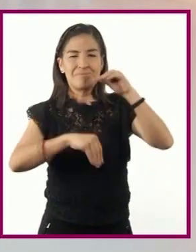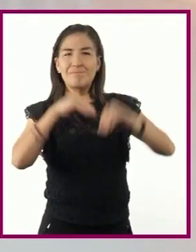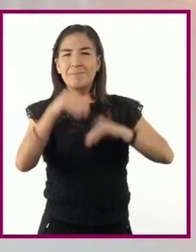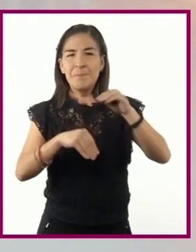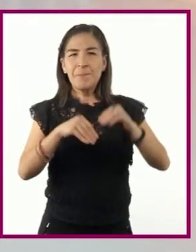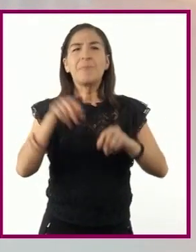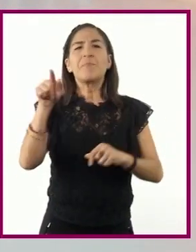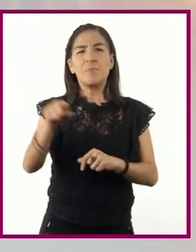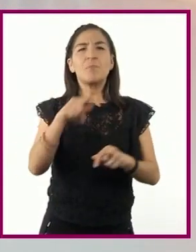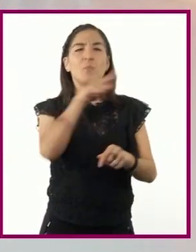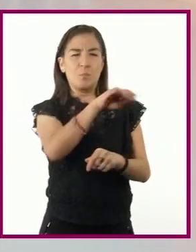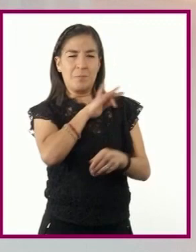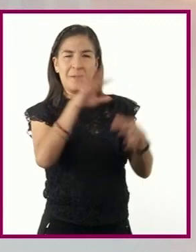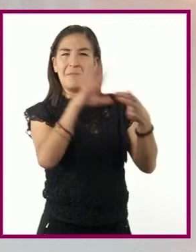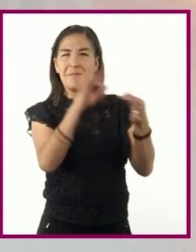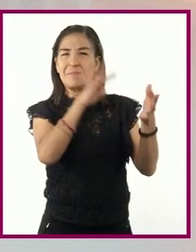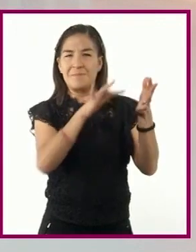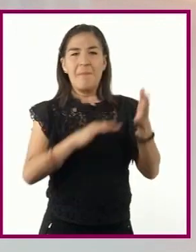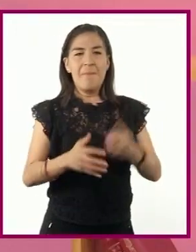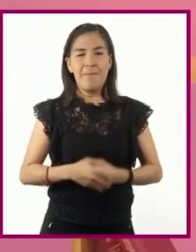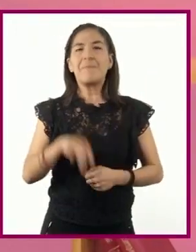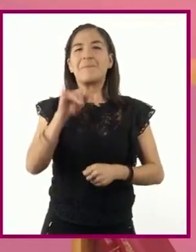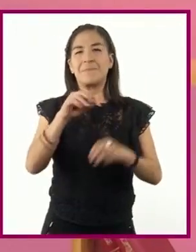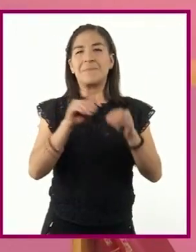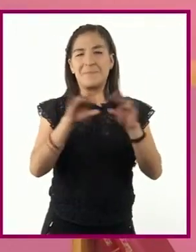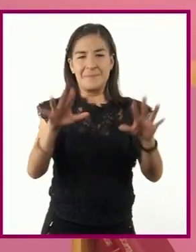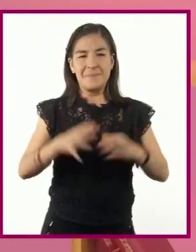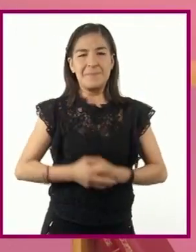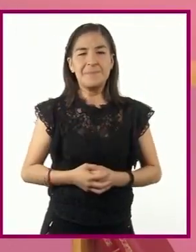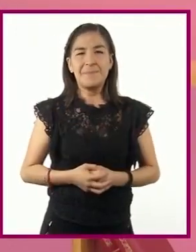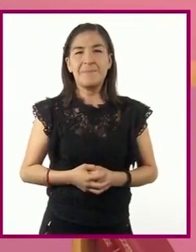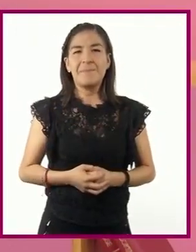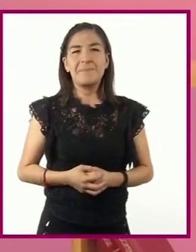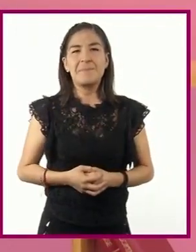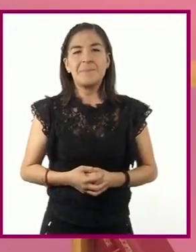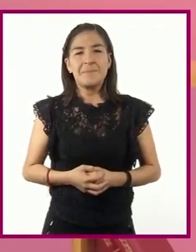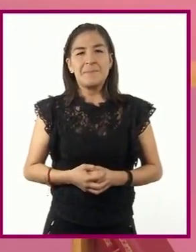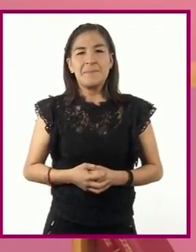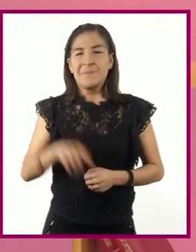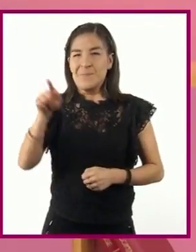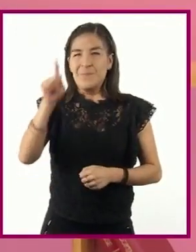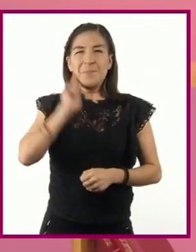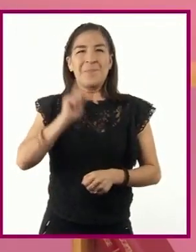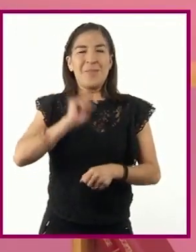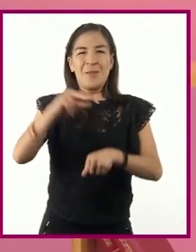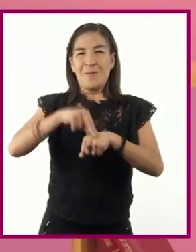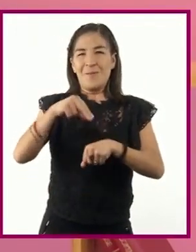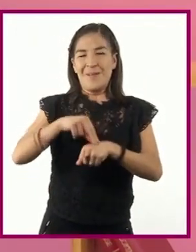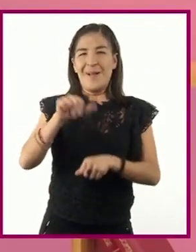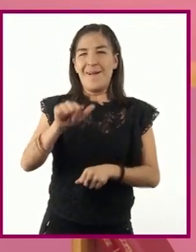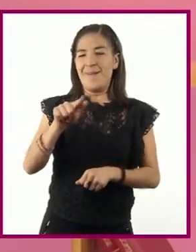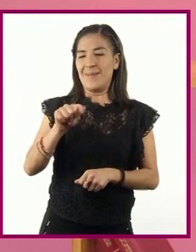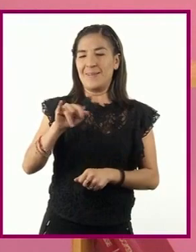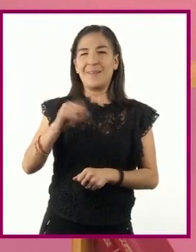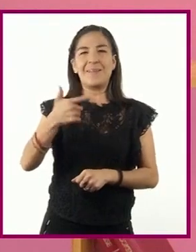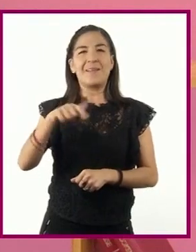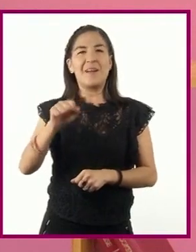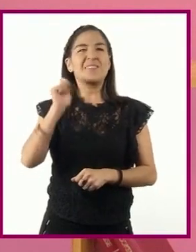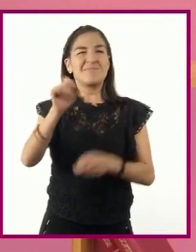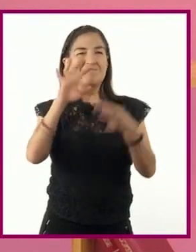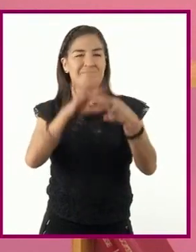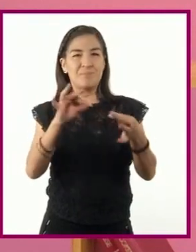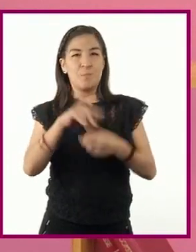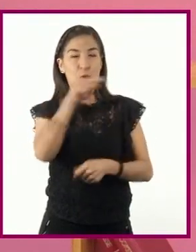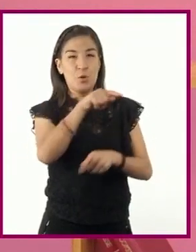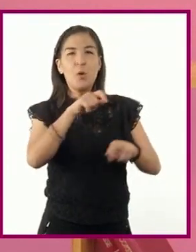la intervención, Enrique? Por supuesto, claro que sí, profesora. La doctora Artigas refiere que esta poesía